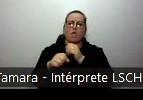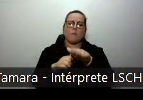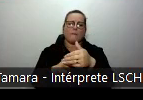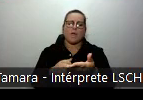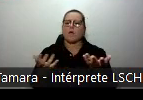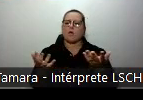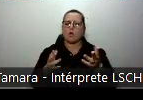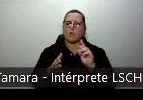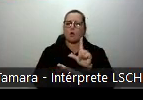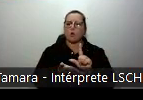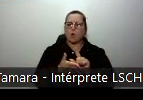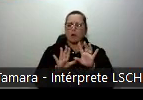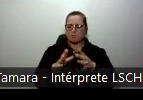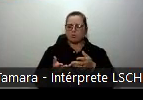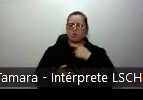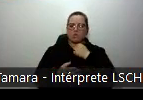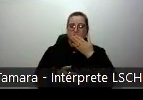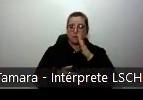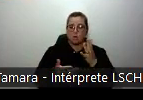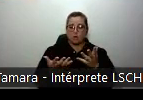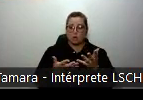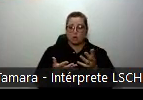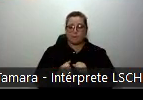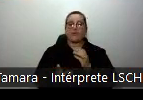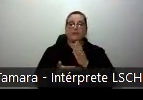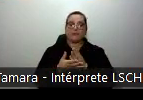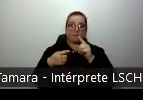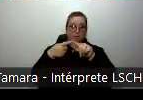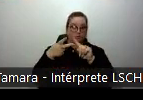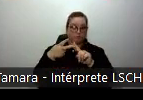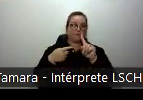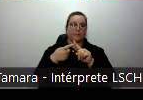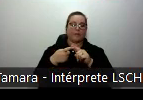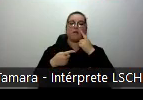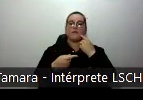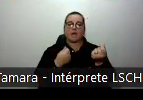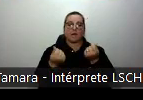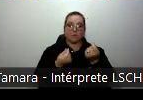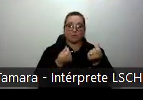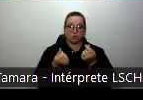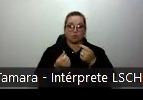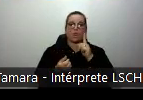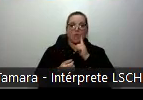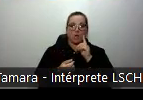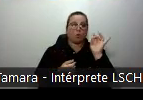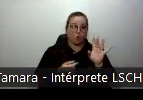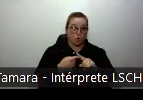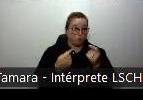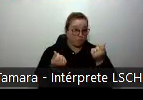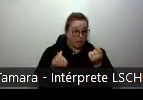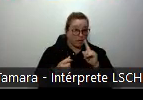lugar del mundo que yo quiero mejorar bueno para esto tienes que analizar dos cosas primero tienes que ver los recursos que tú tienes no solamente recursos